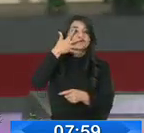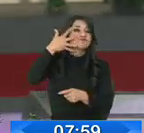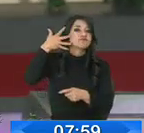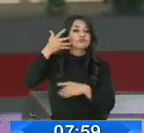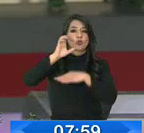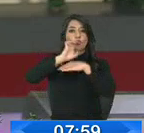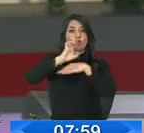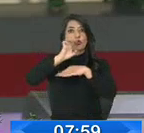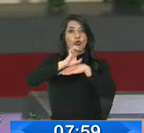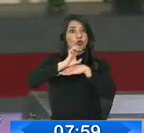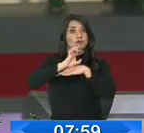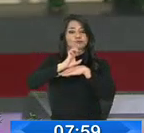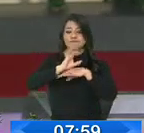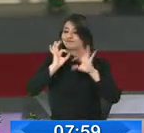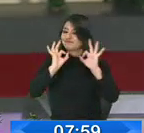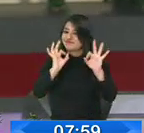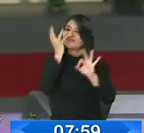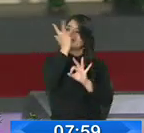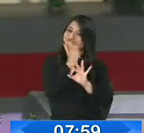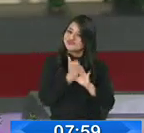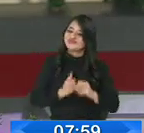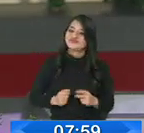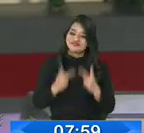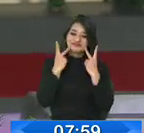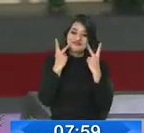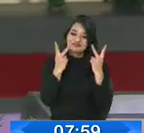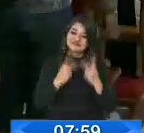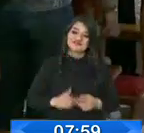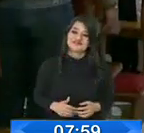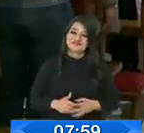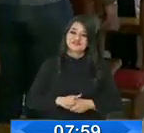quedó realmente lindísimo. Miremos.